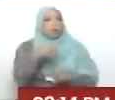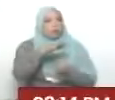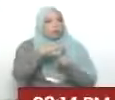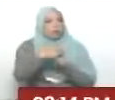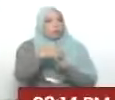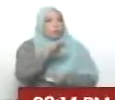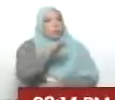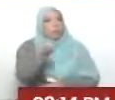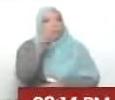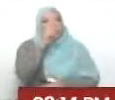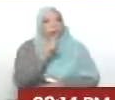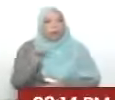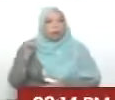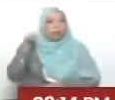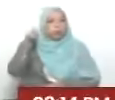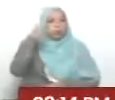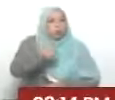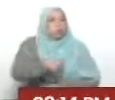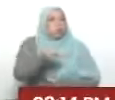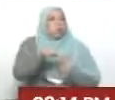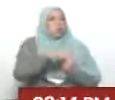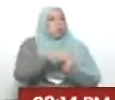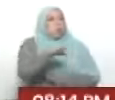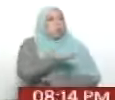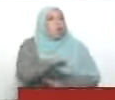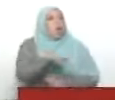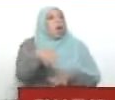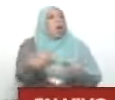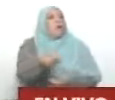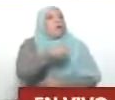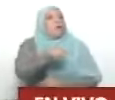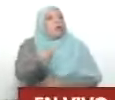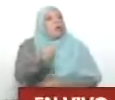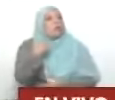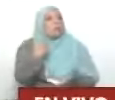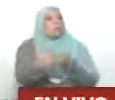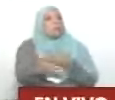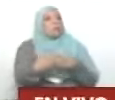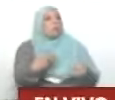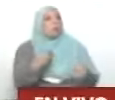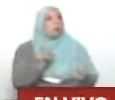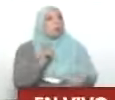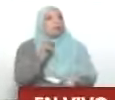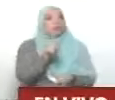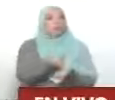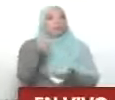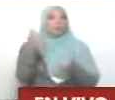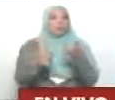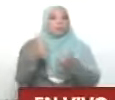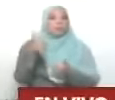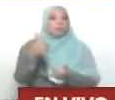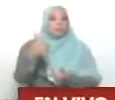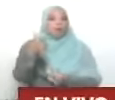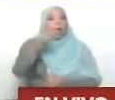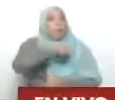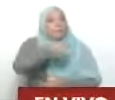años? ¿Dónde estaban ustedes y ahora vienen a lavarse la cara? Ah, burro, sal para las calles,